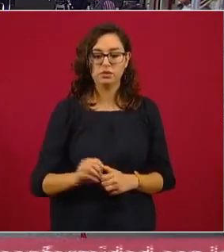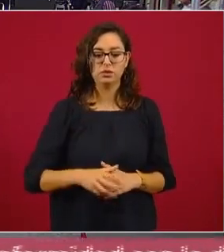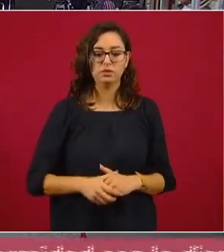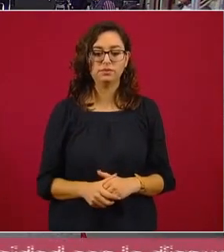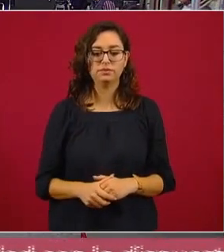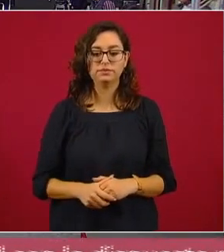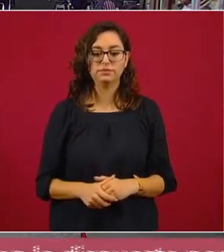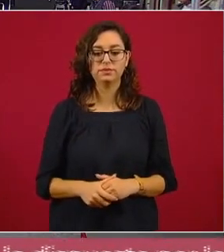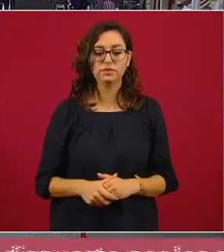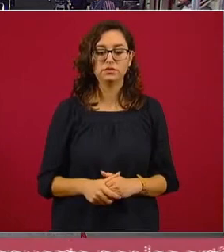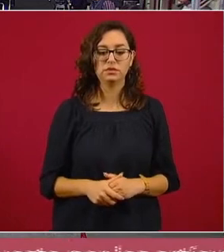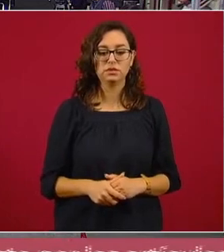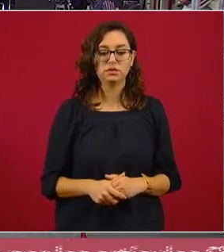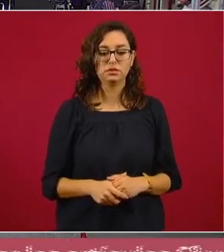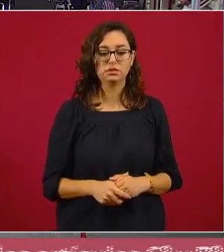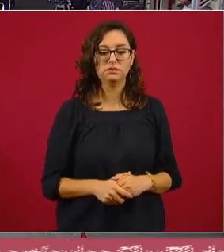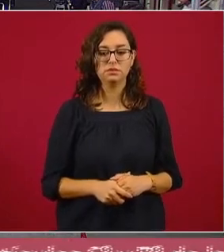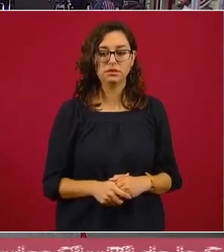Velázquez.